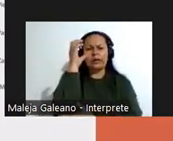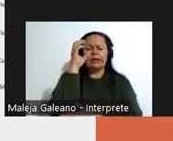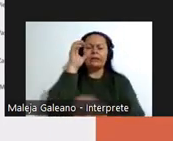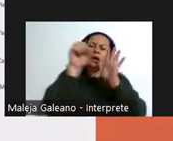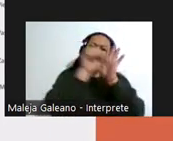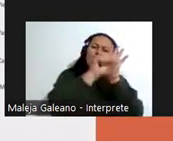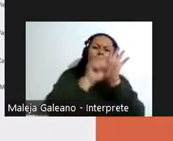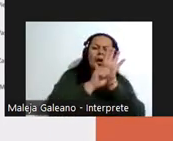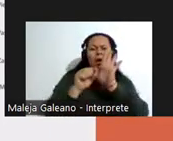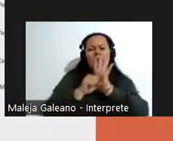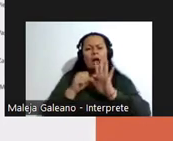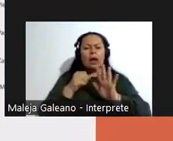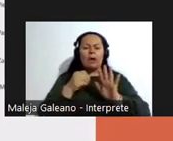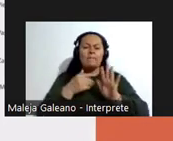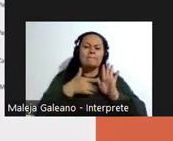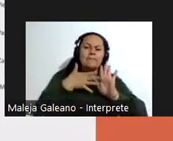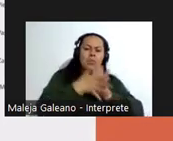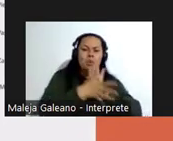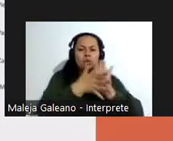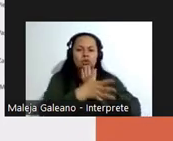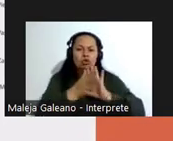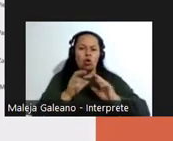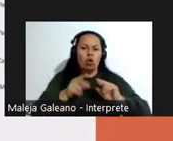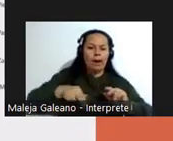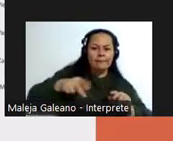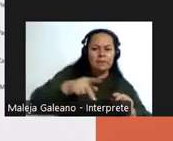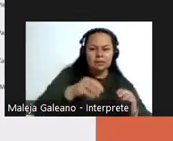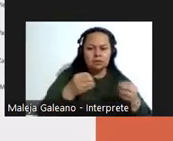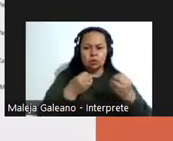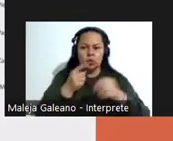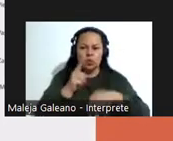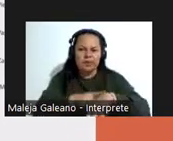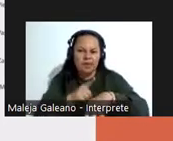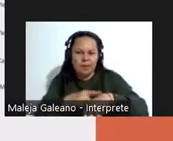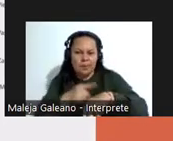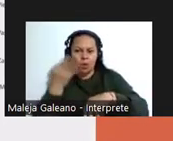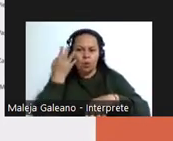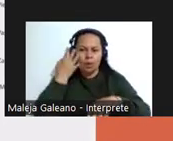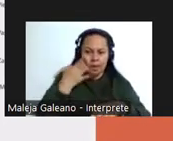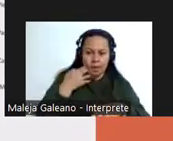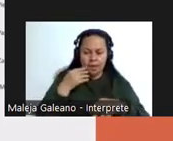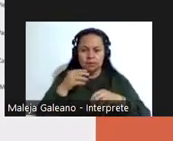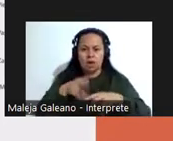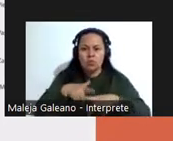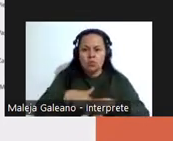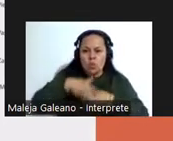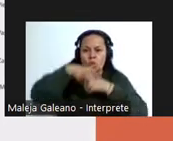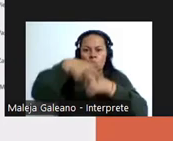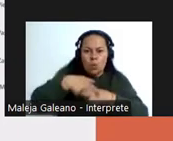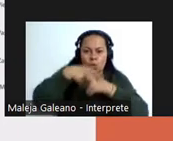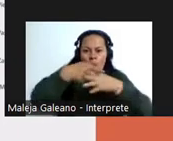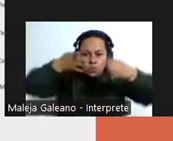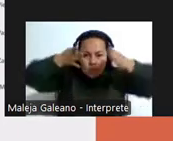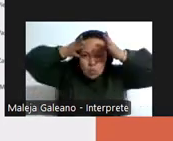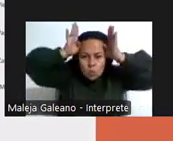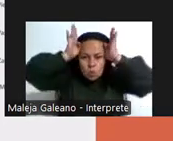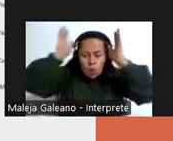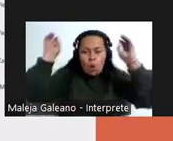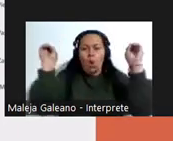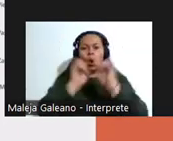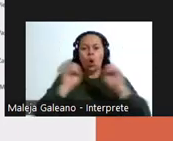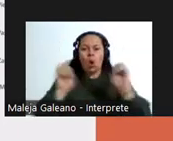empiezan a revelar si fue caminando, cuántas horas, cuántos días caminaron, si fue en burro, si fue caminando